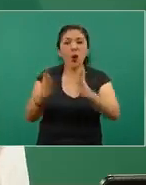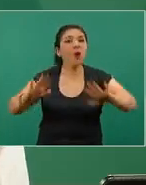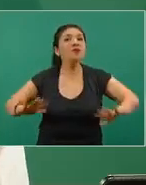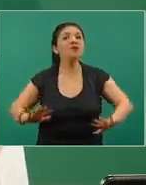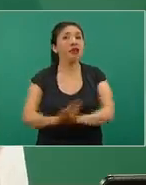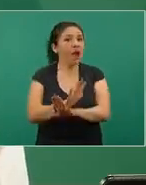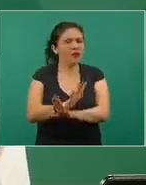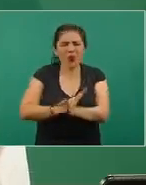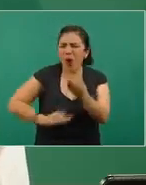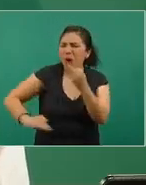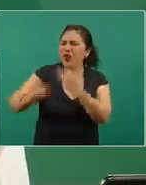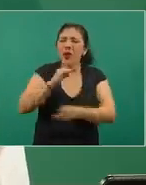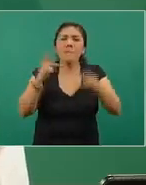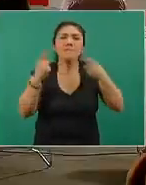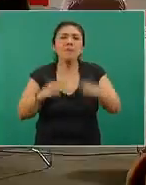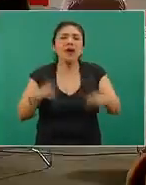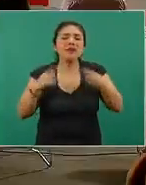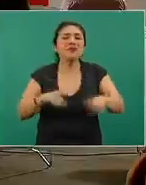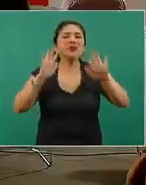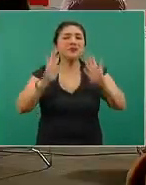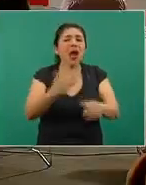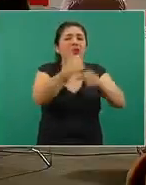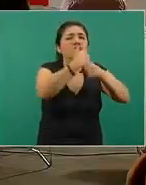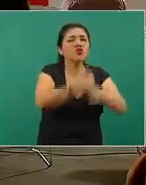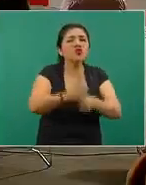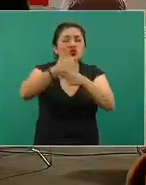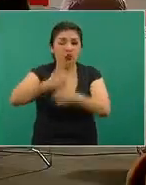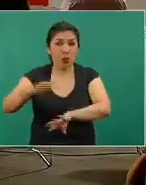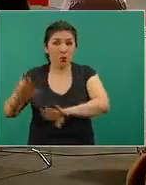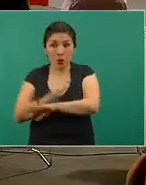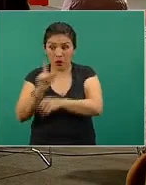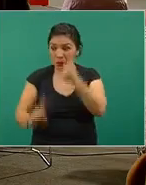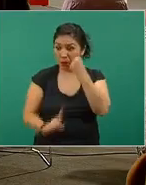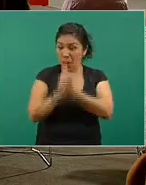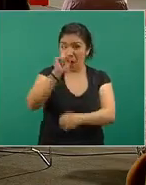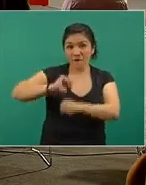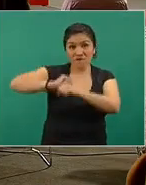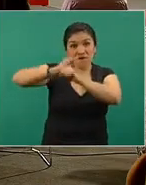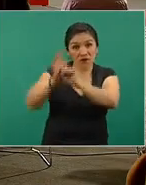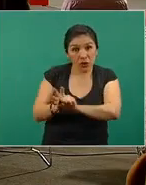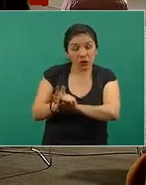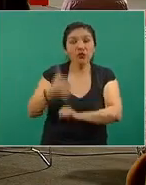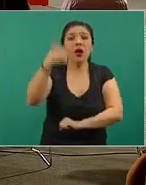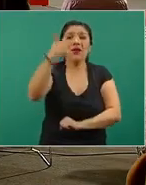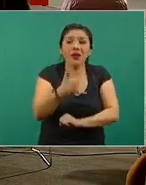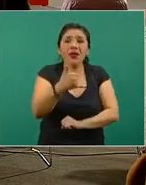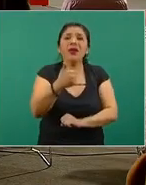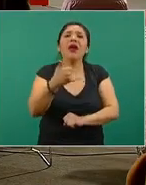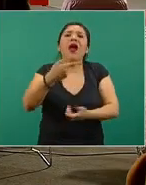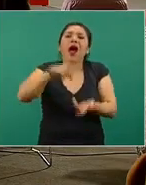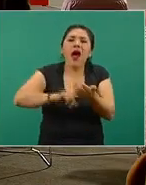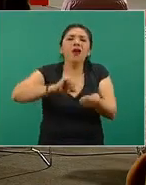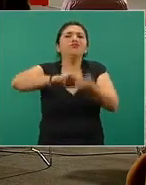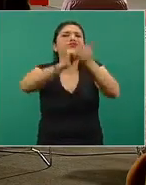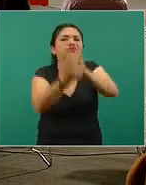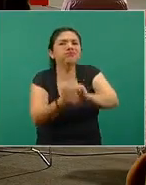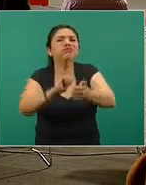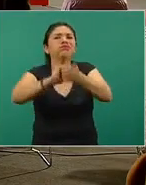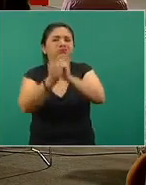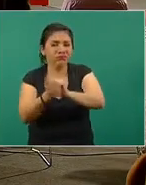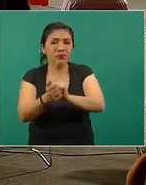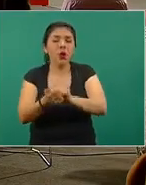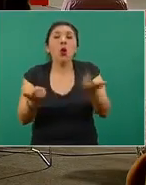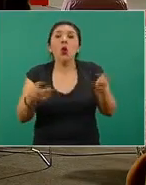sociedad completas están siendo afectadas por el virus de manera directa y por todas las consecuencias que tiene el virus. ¿Cuál sería la vía